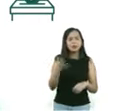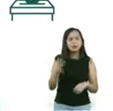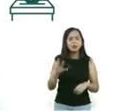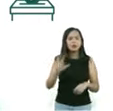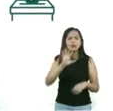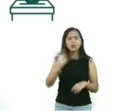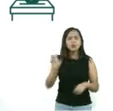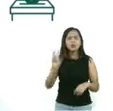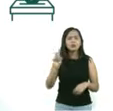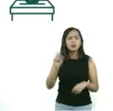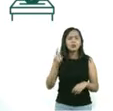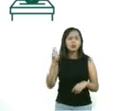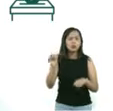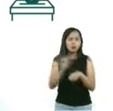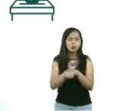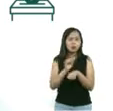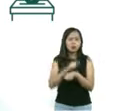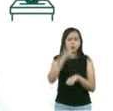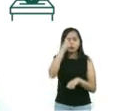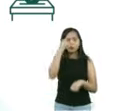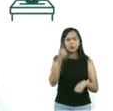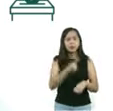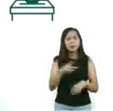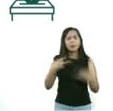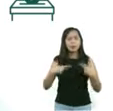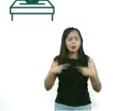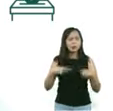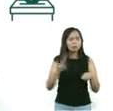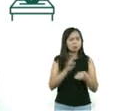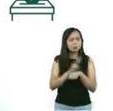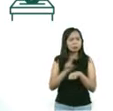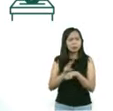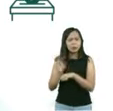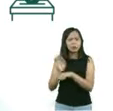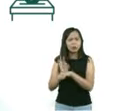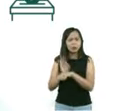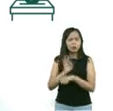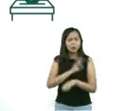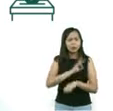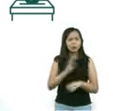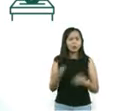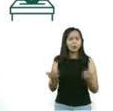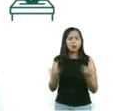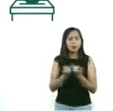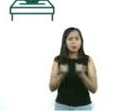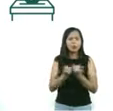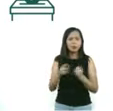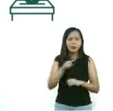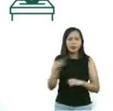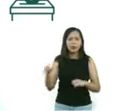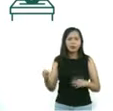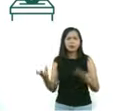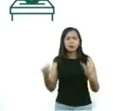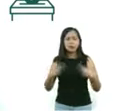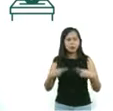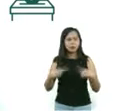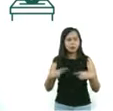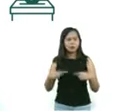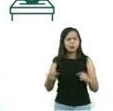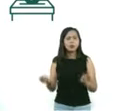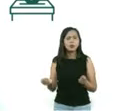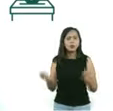vehículos. Con la finalidad de garantizar la integridad física de las y los servidores públicos y de la ciudadanía que acuda